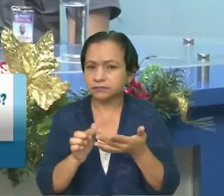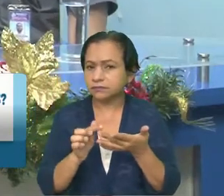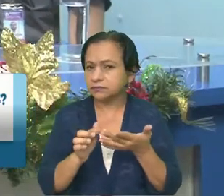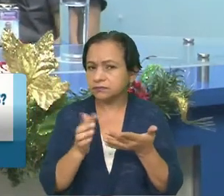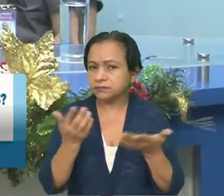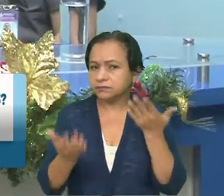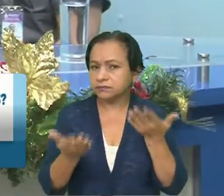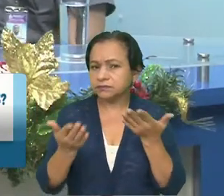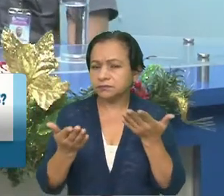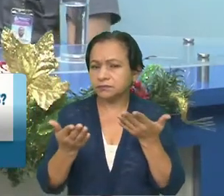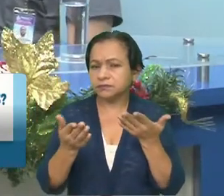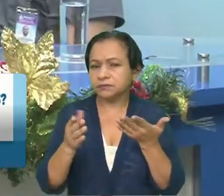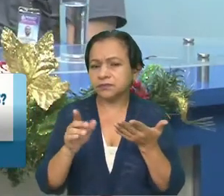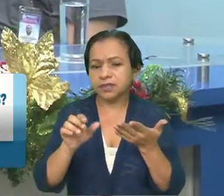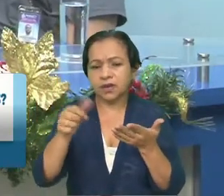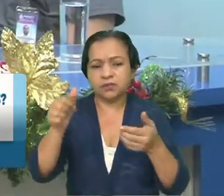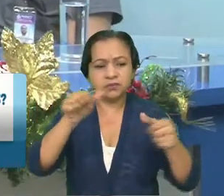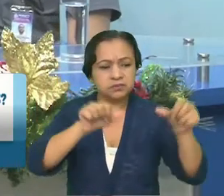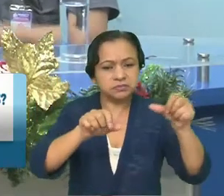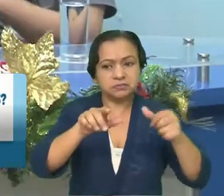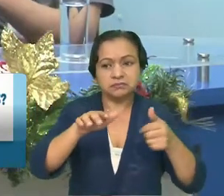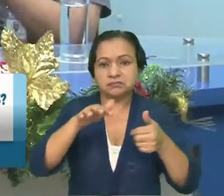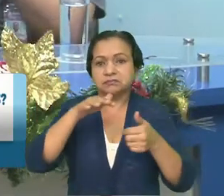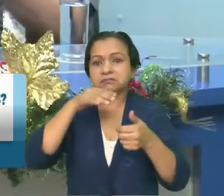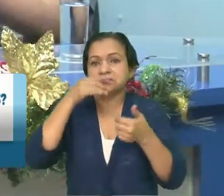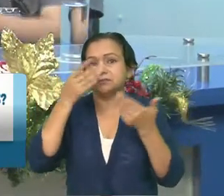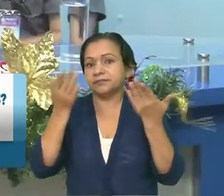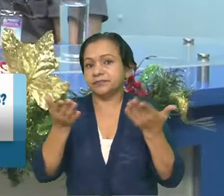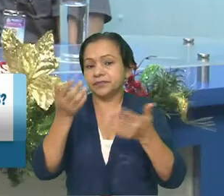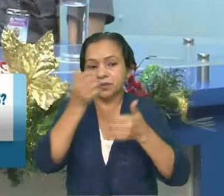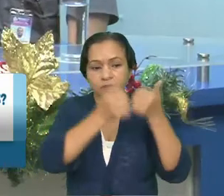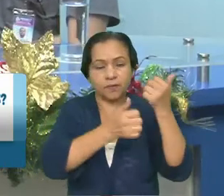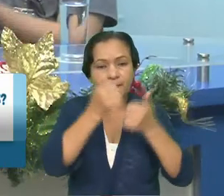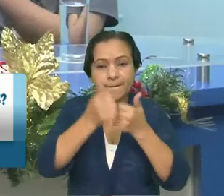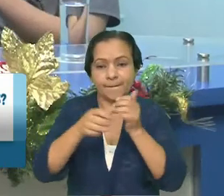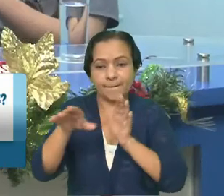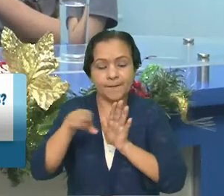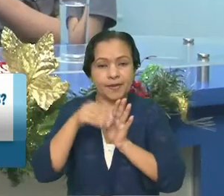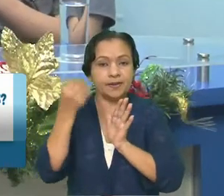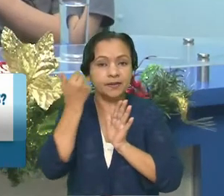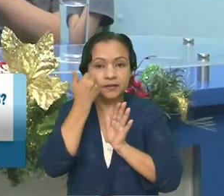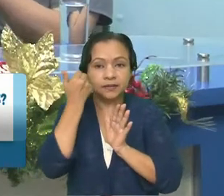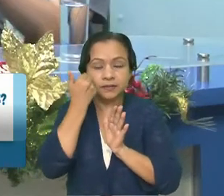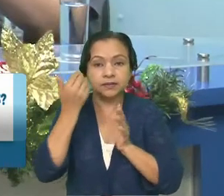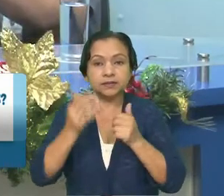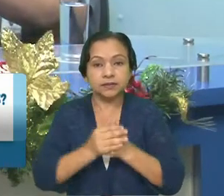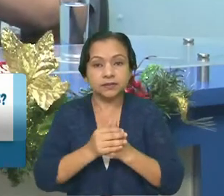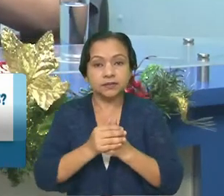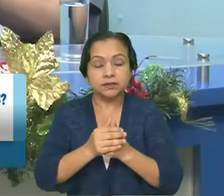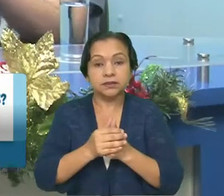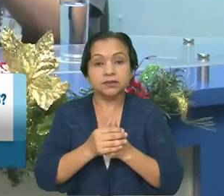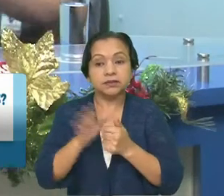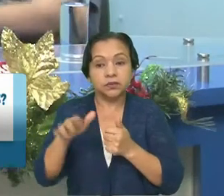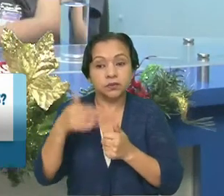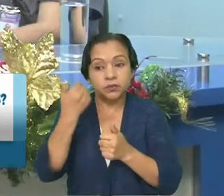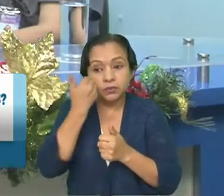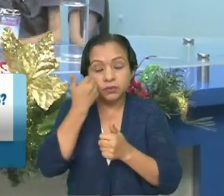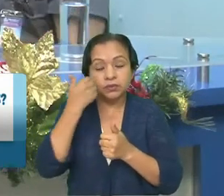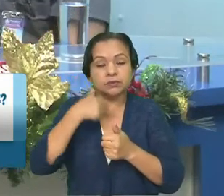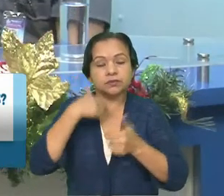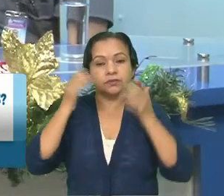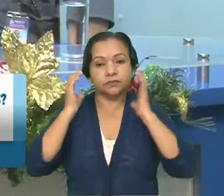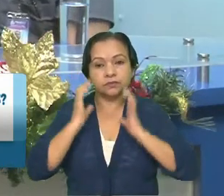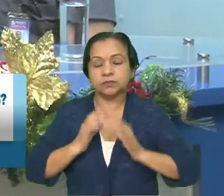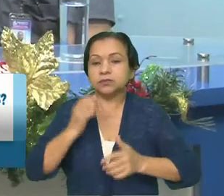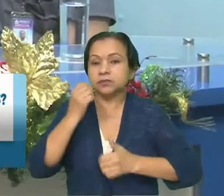o exposición a tóxico, o fenómenos postinfecciosos, o sea, que te da una infección y eso deja una disregulación